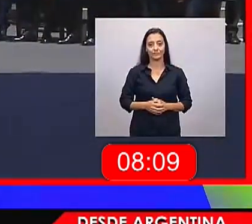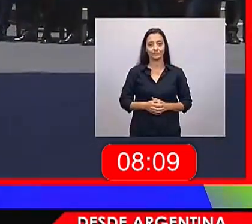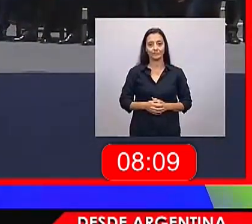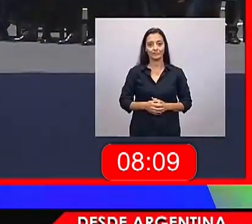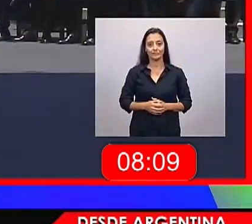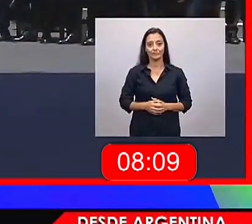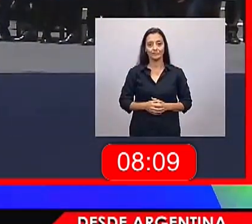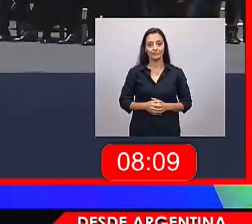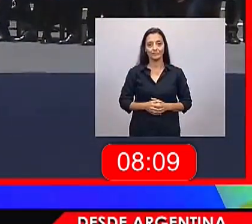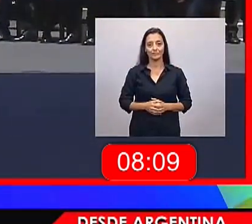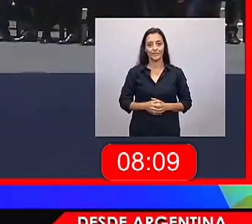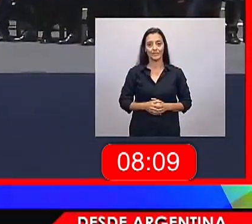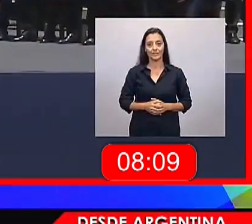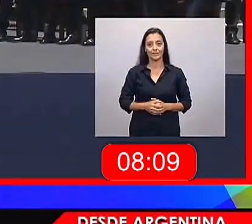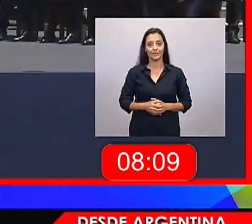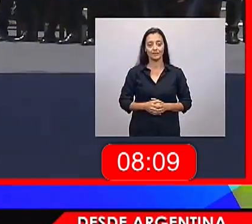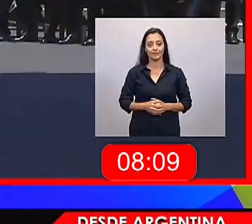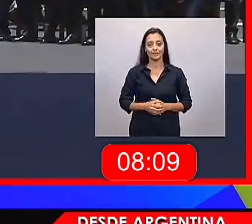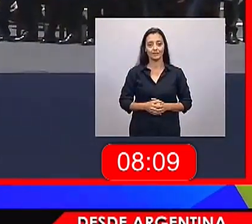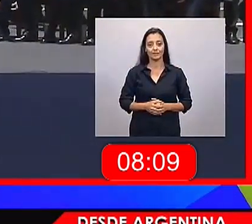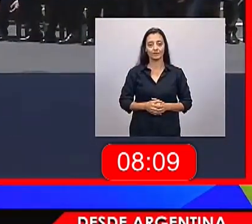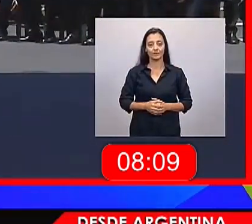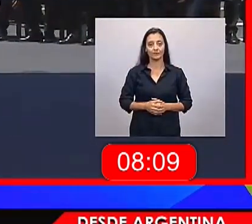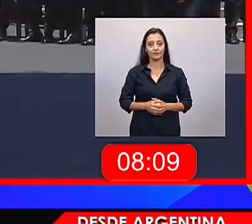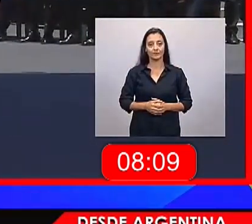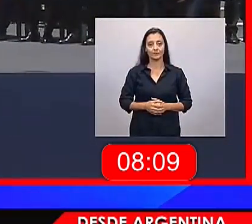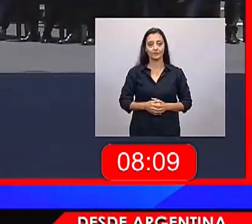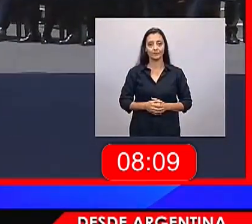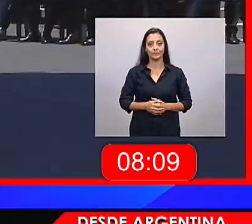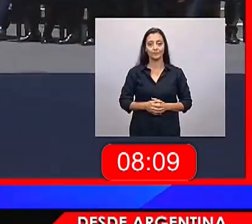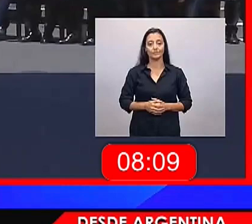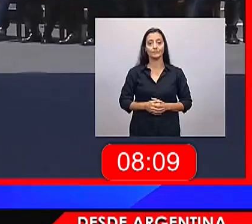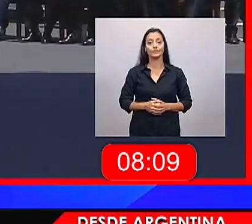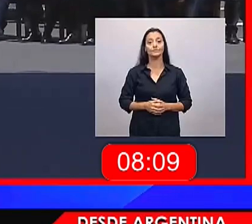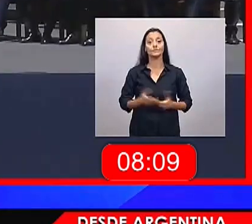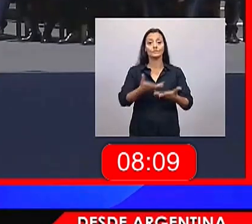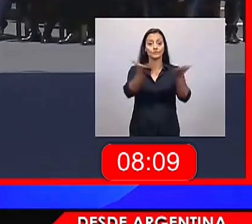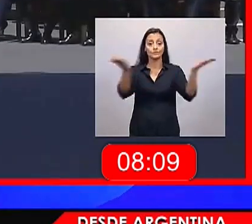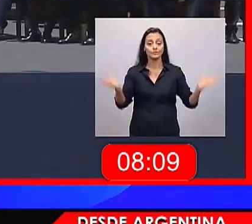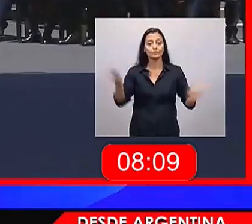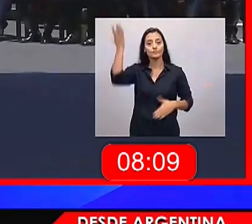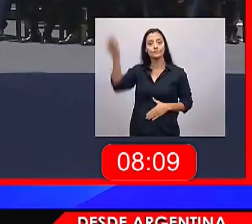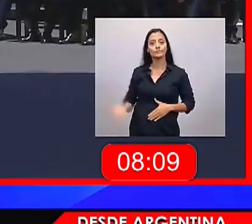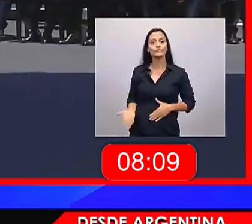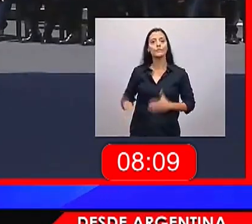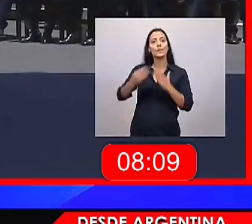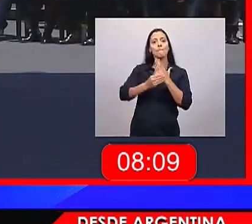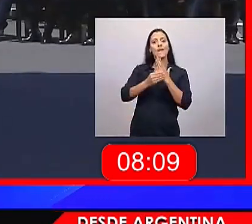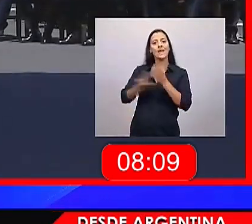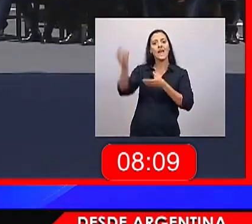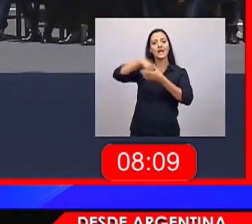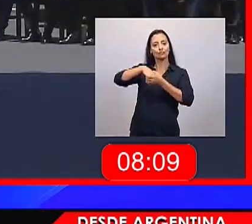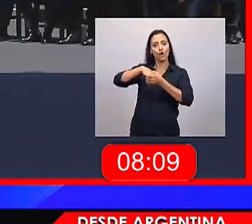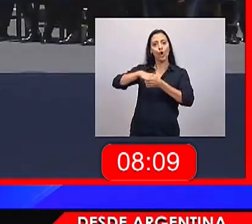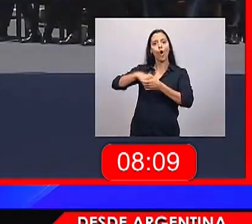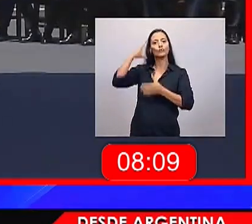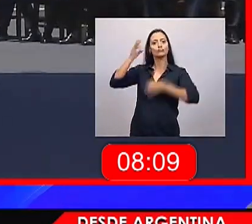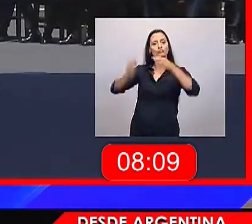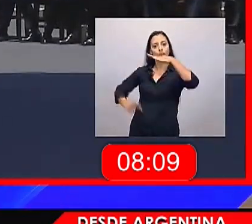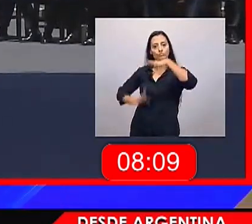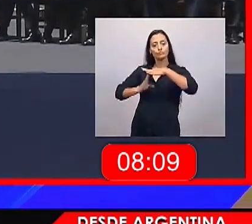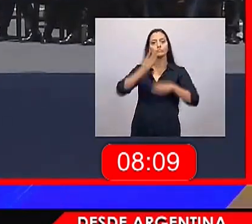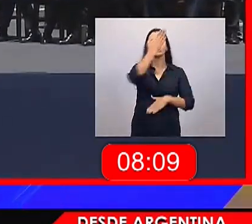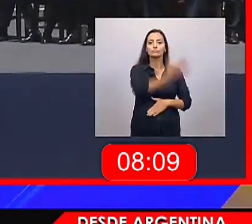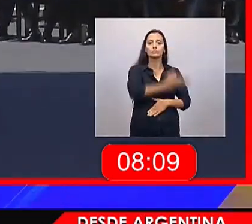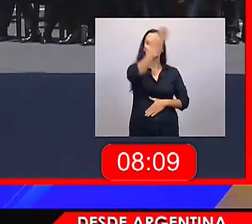una referencia en un par de oportunidades a los caídos, ¿no?, a la gente que probablemente sufra más los efectos